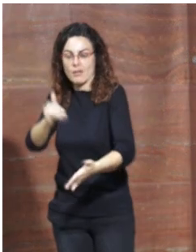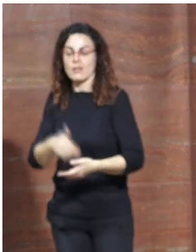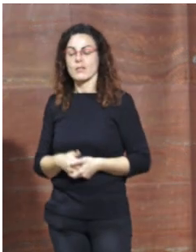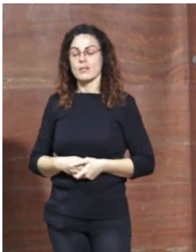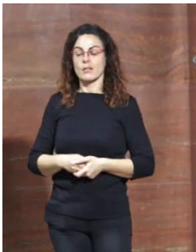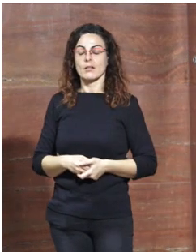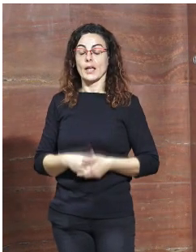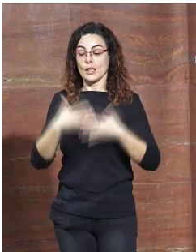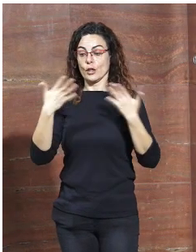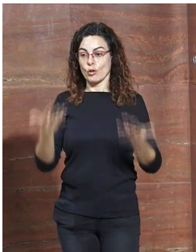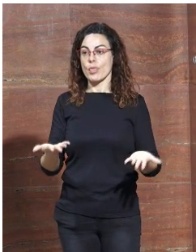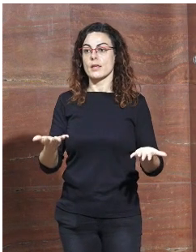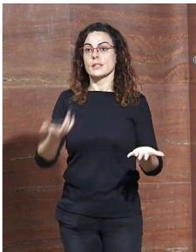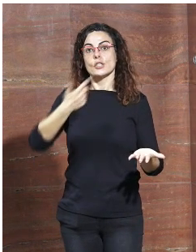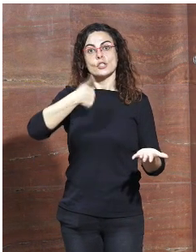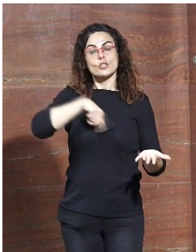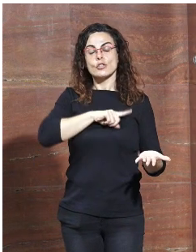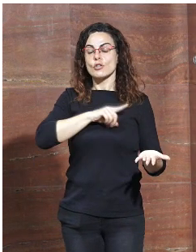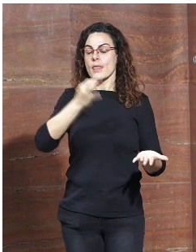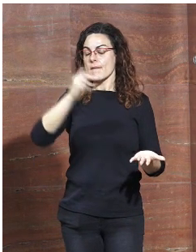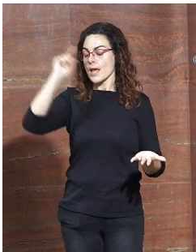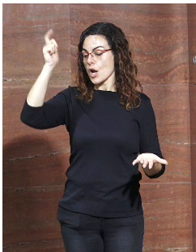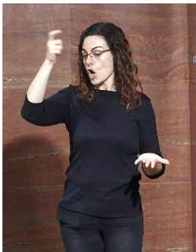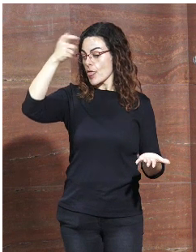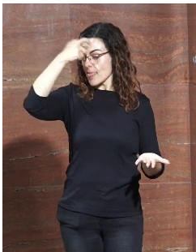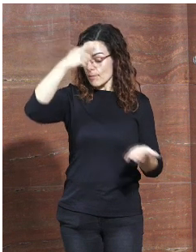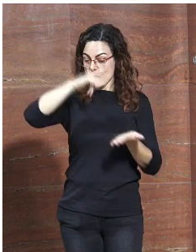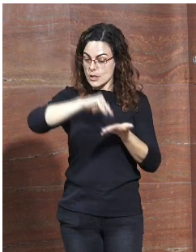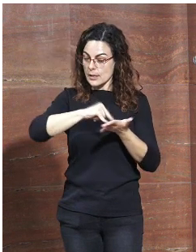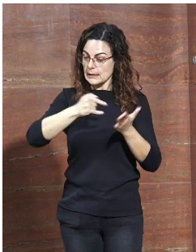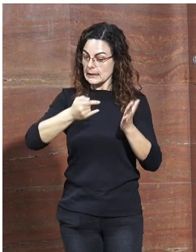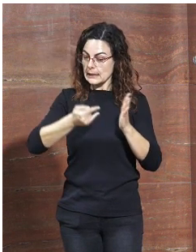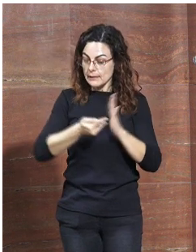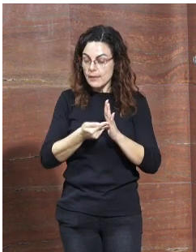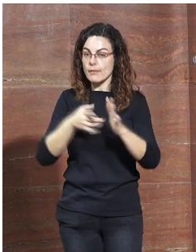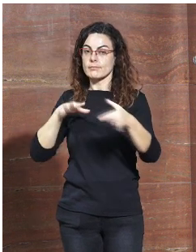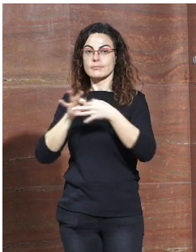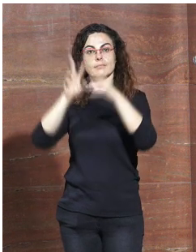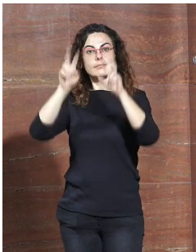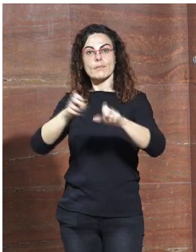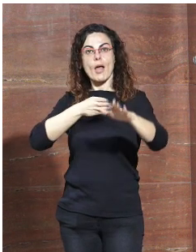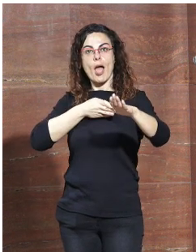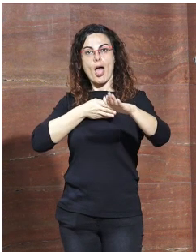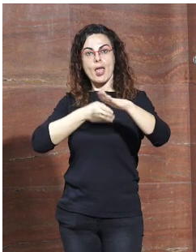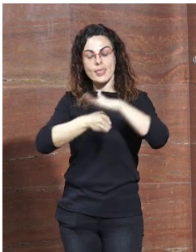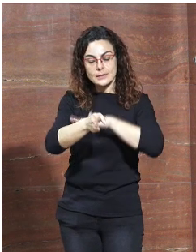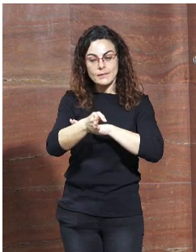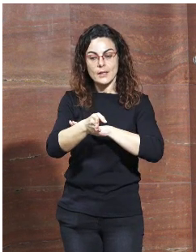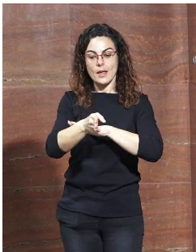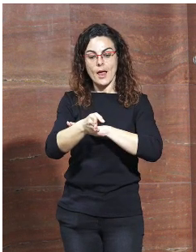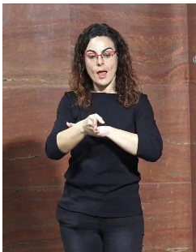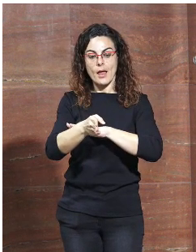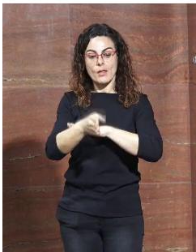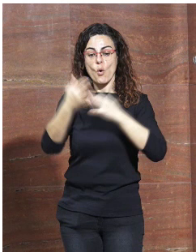Debemos, por tanto, trascender a esa concepción técnica que tenemos de la accesibilidad, que supera